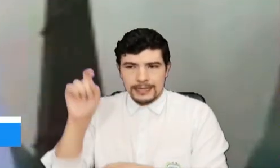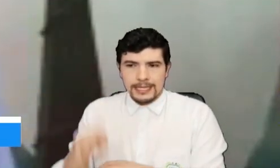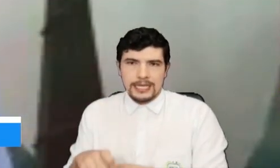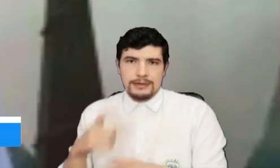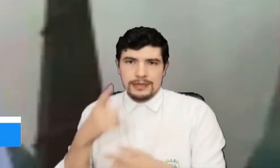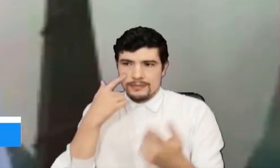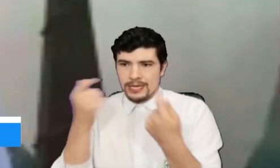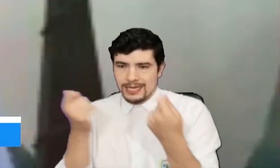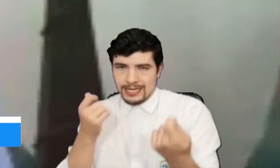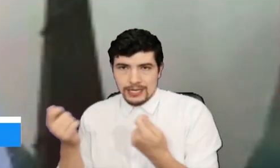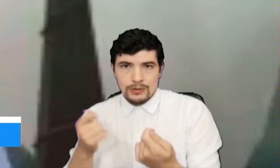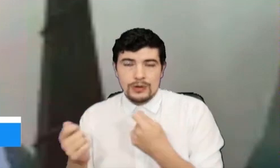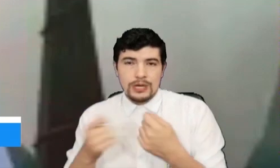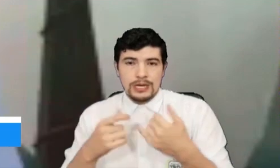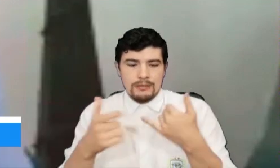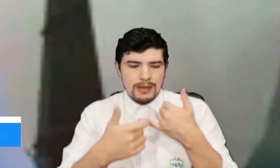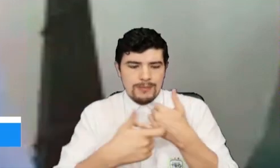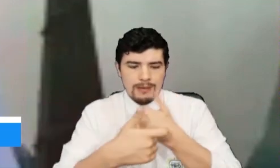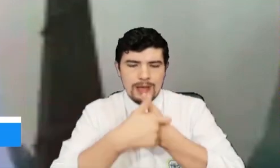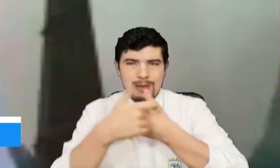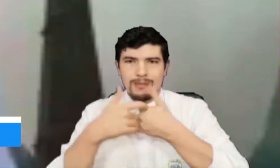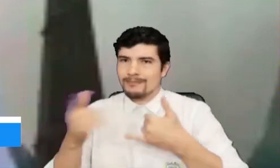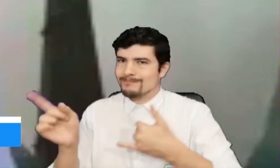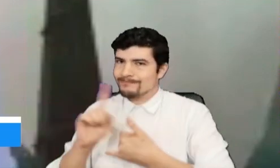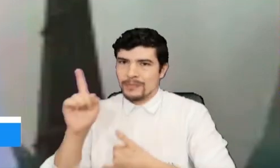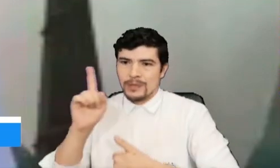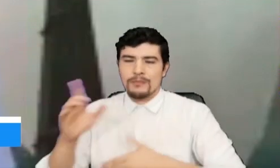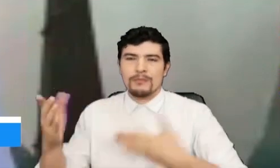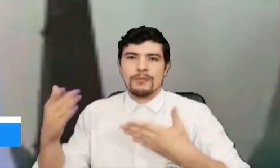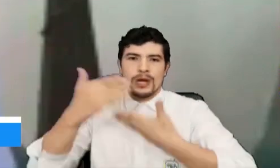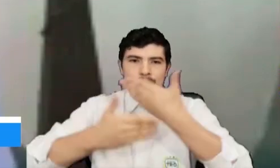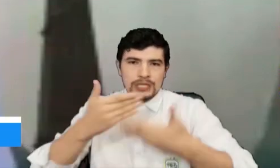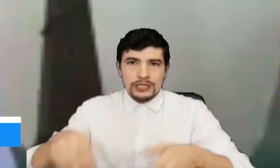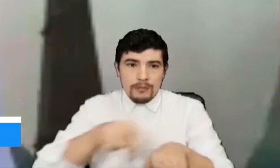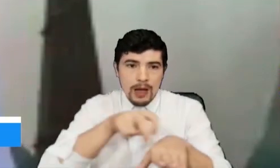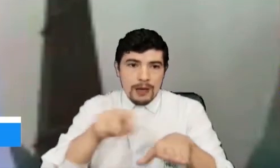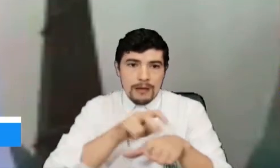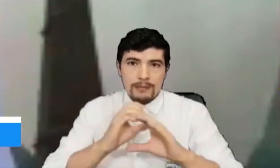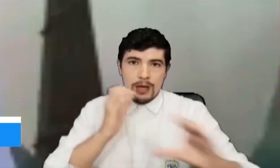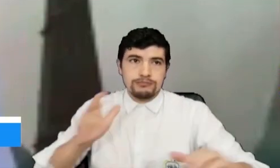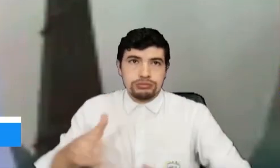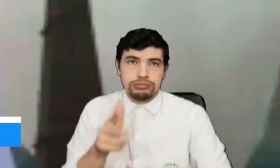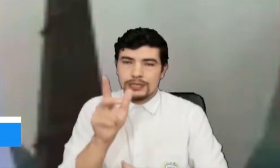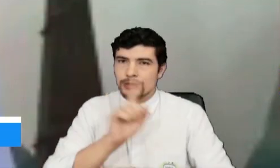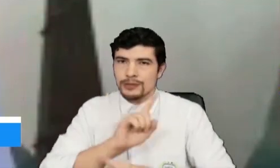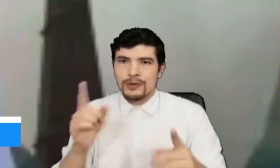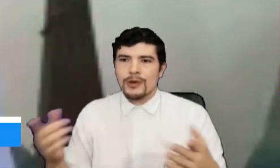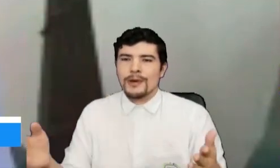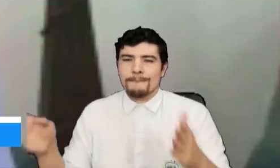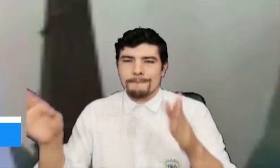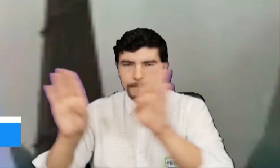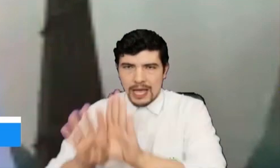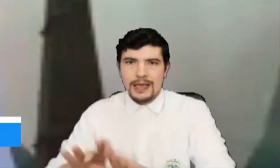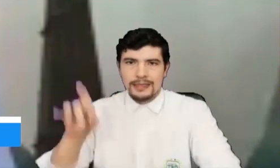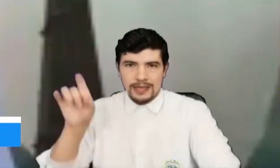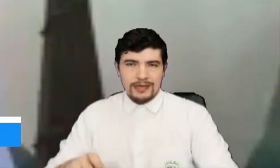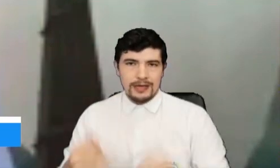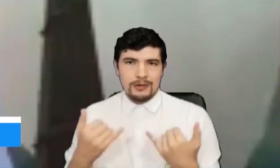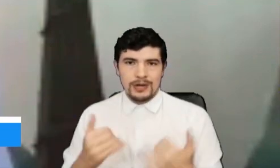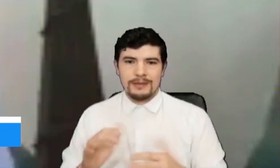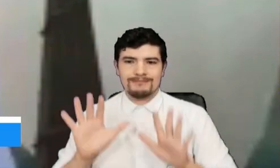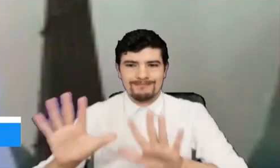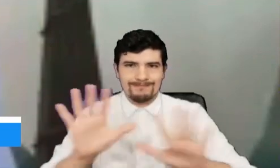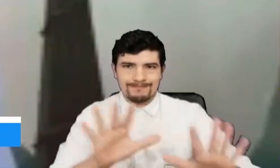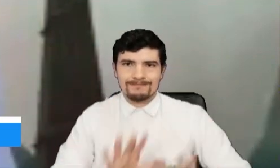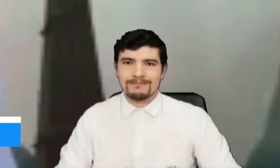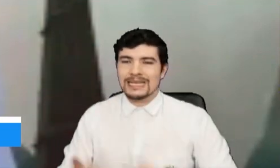resuelva este flujo migratorio, que tiene que ver también con las capacidades limitadas que tienen las autoridades venezolanas